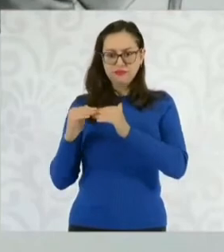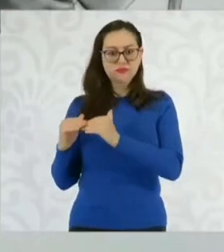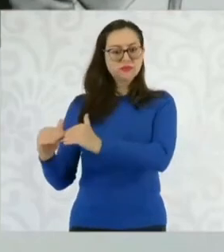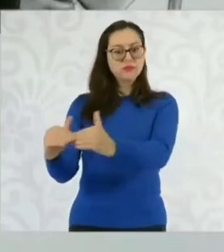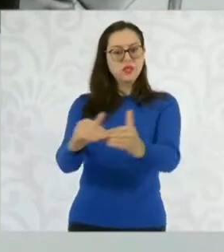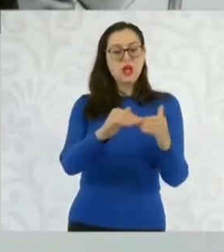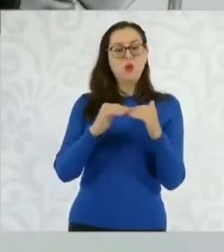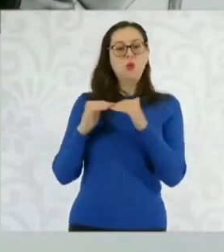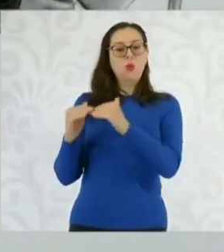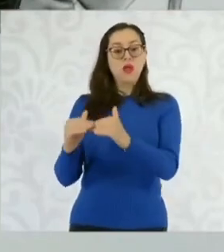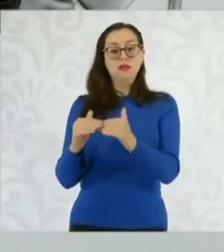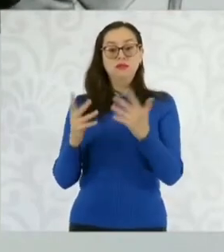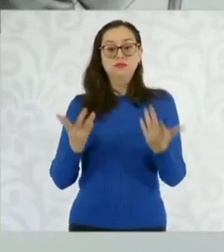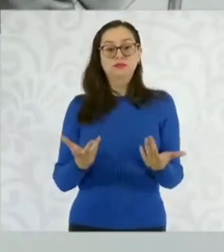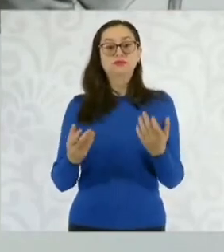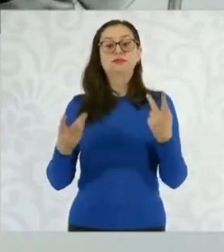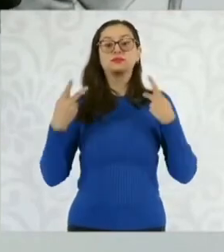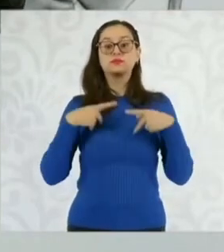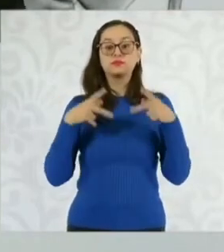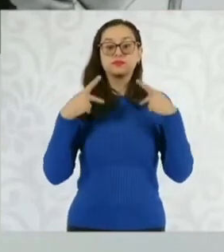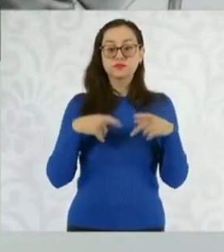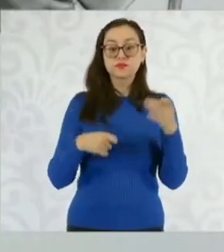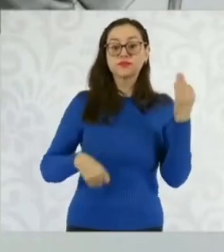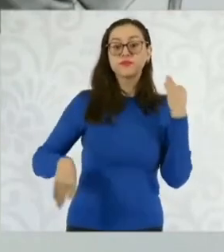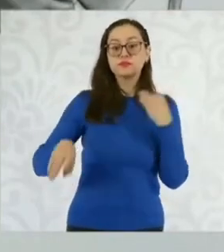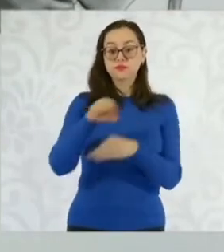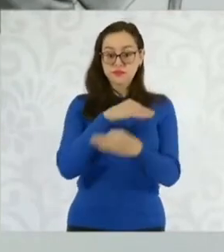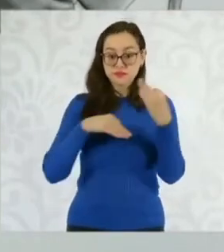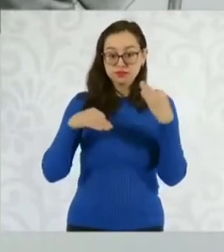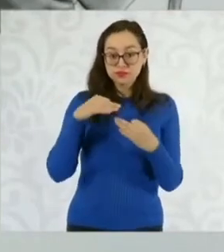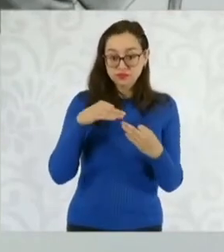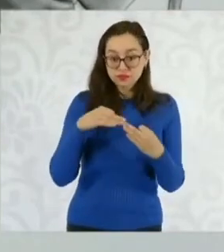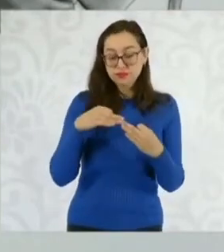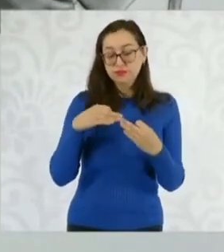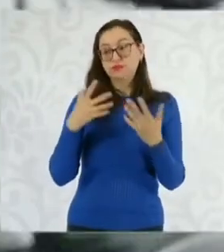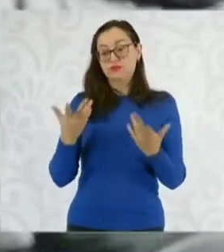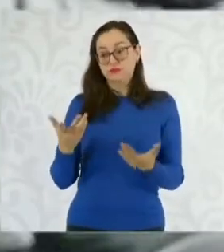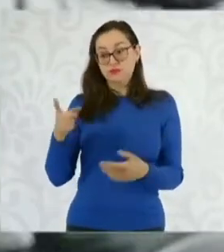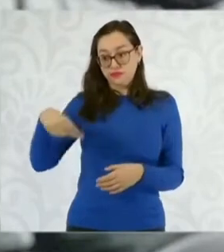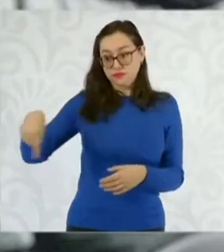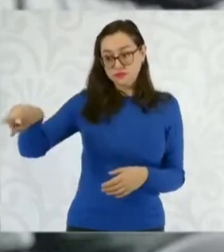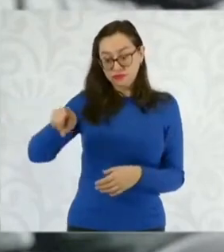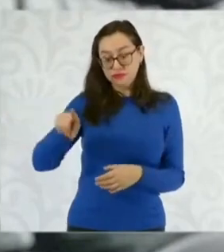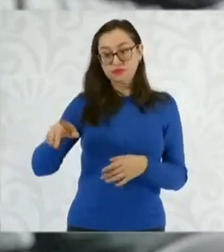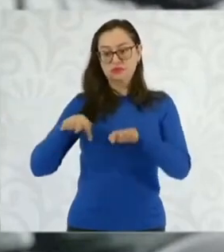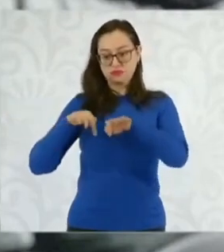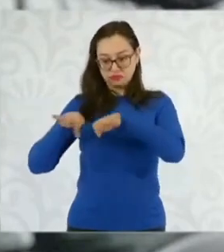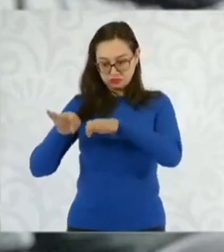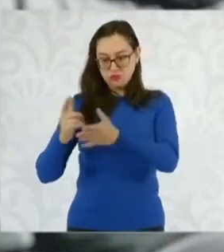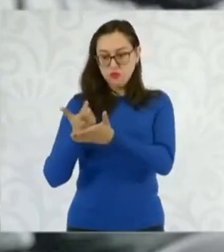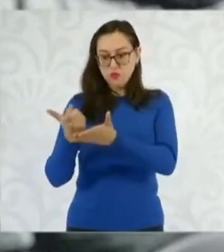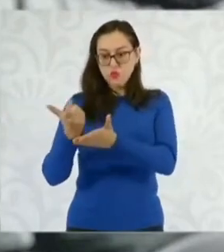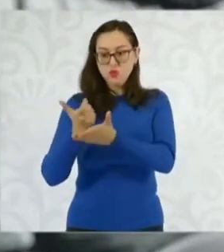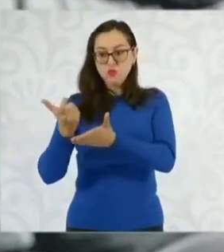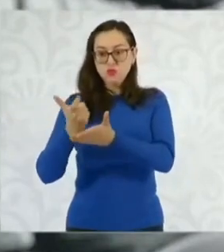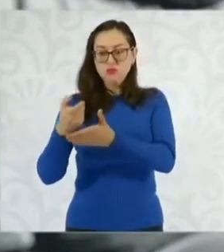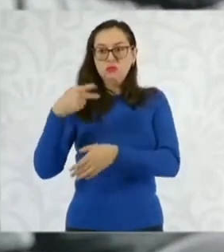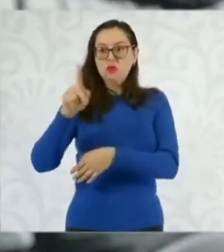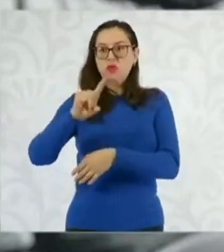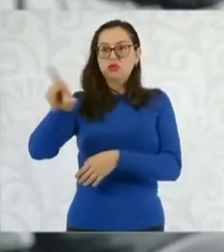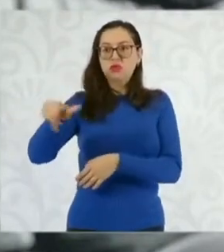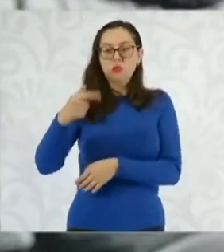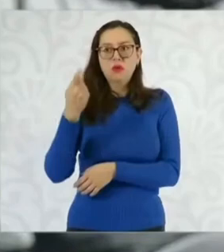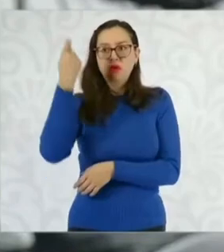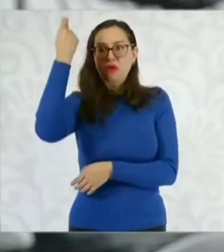base promedio. Es decir, que todos aquellos que a causa de las dos reformas que se hicieron, la del gobierno de